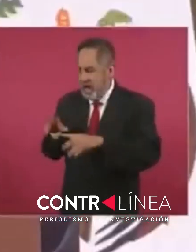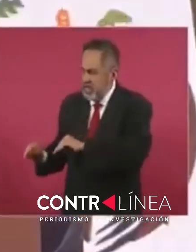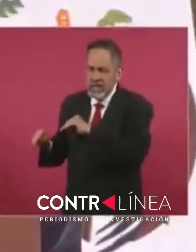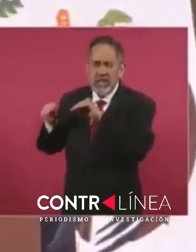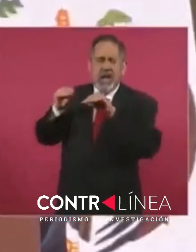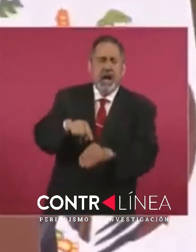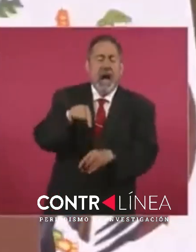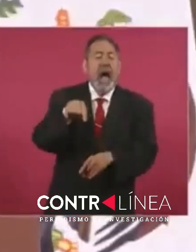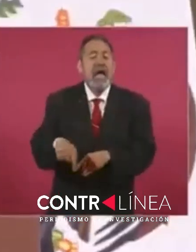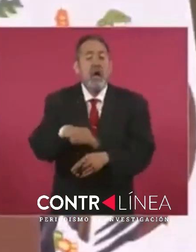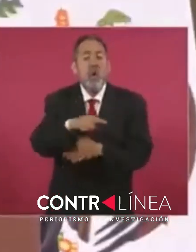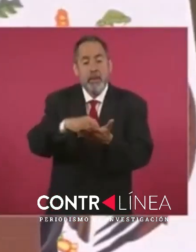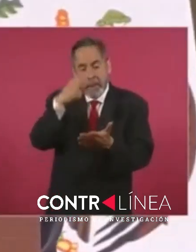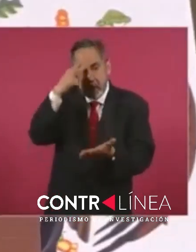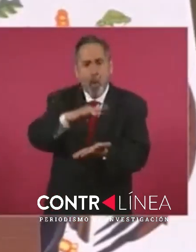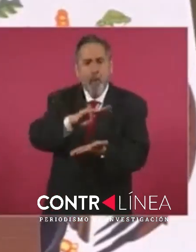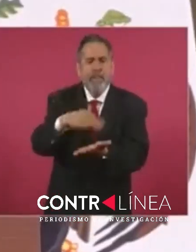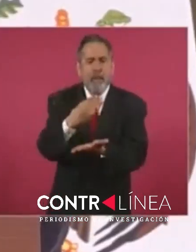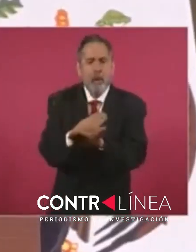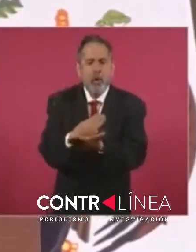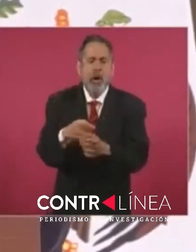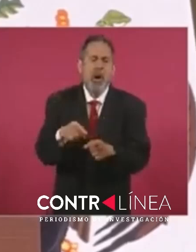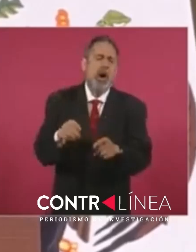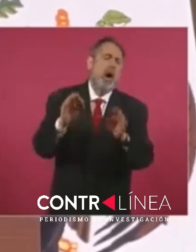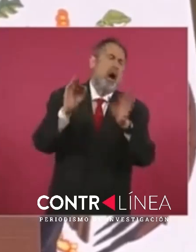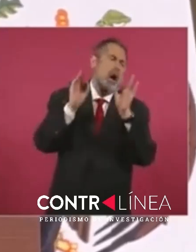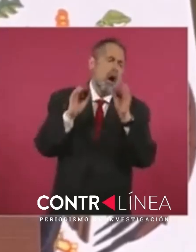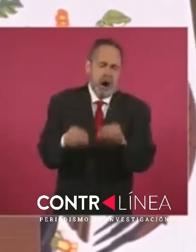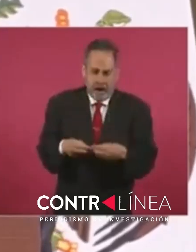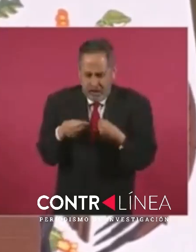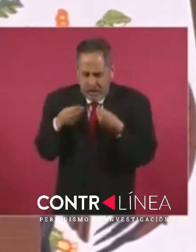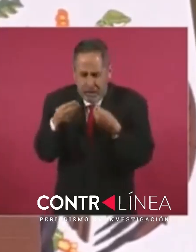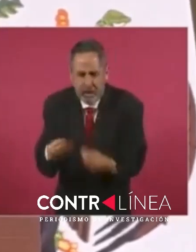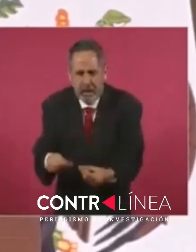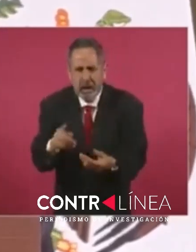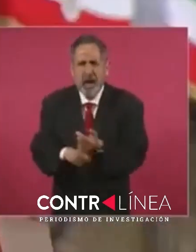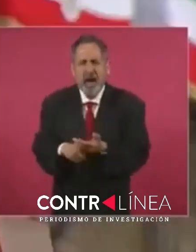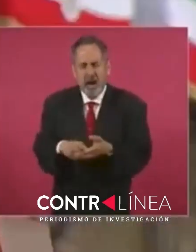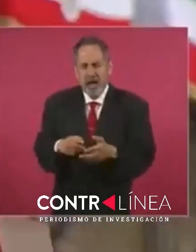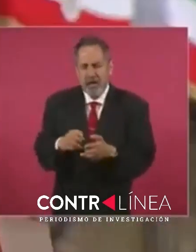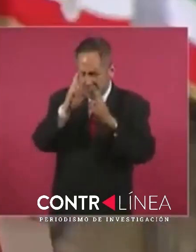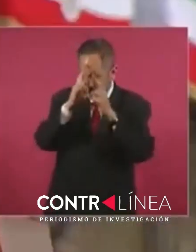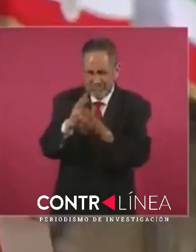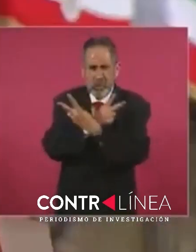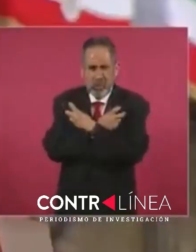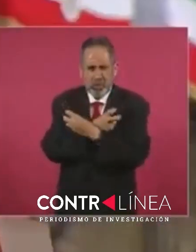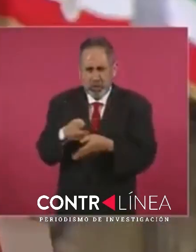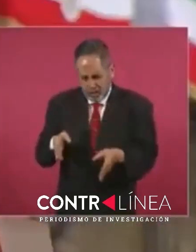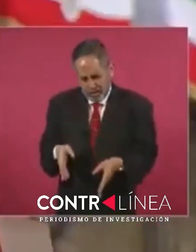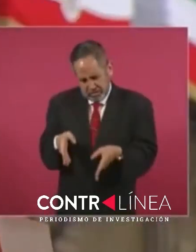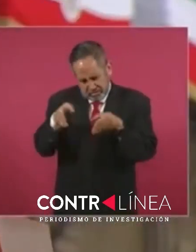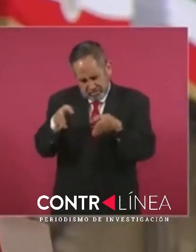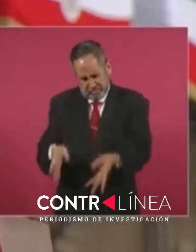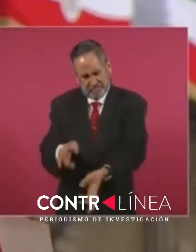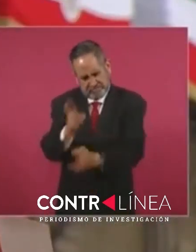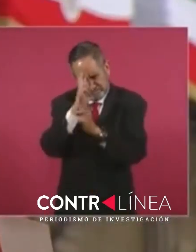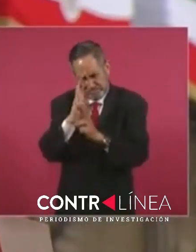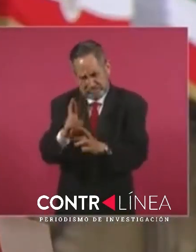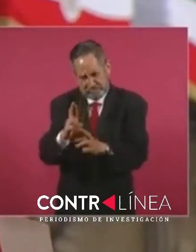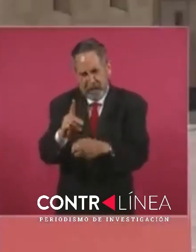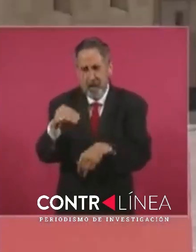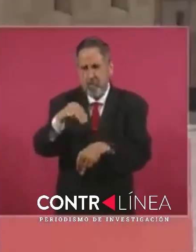natal Matamoros, donde vamos a ir a entregar esos restos y vamos a poner